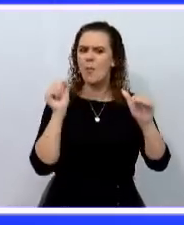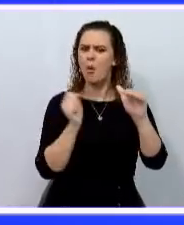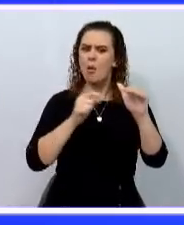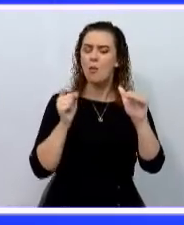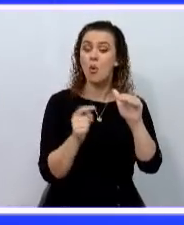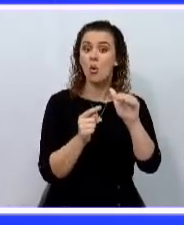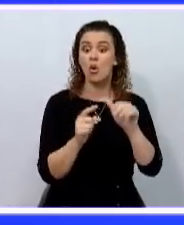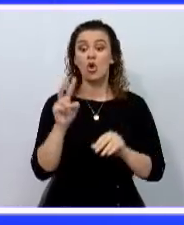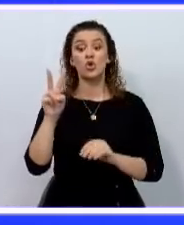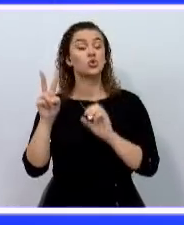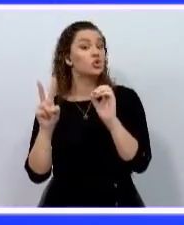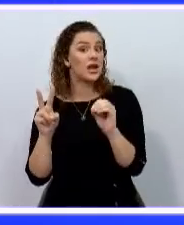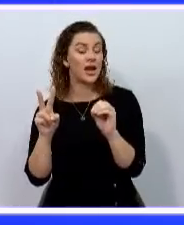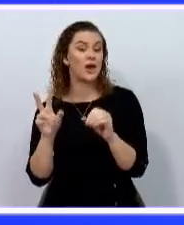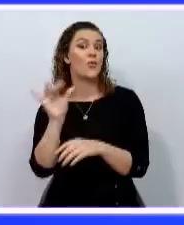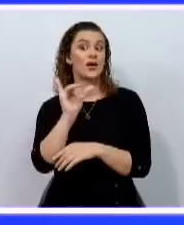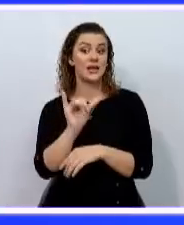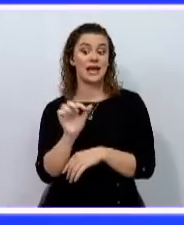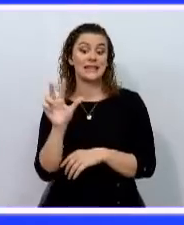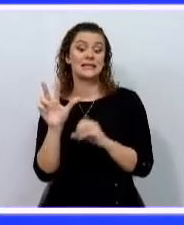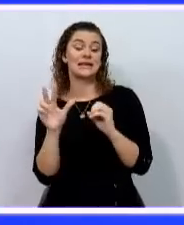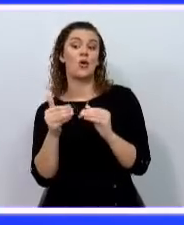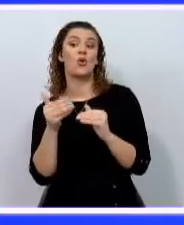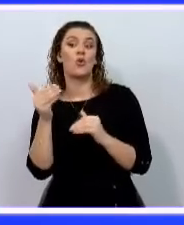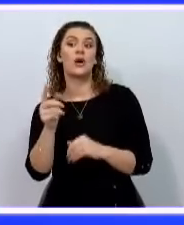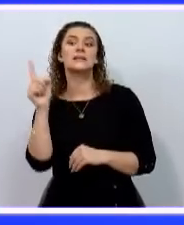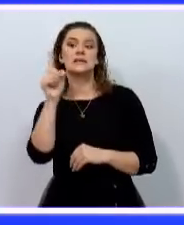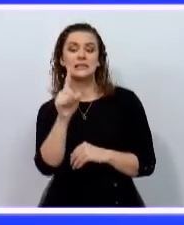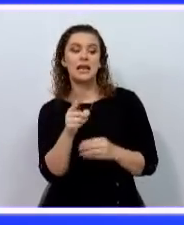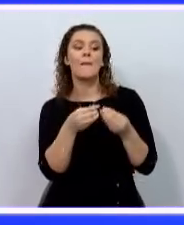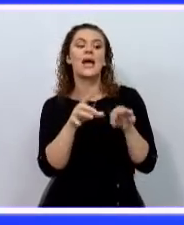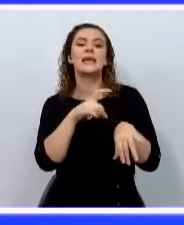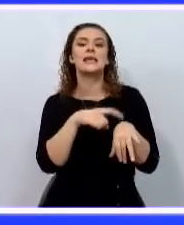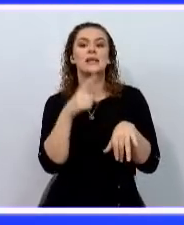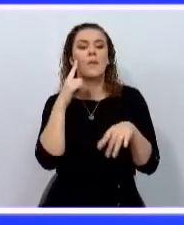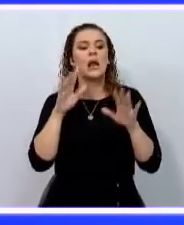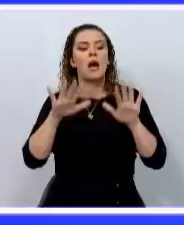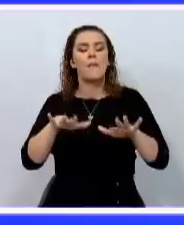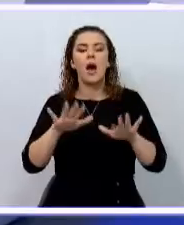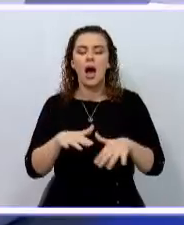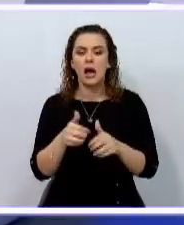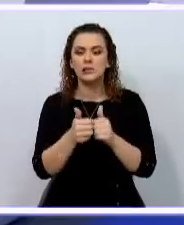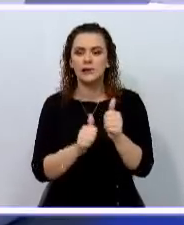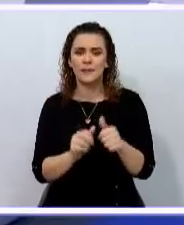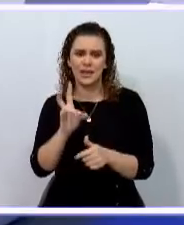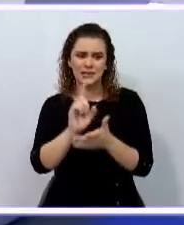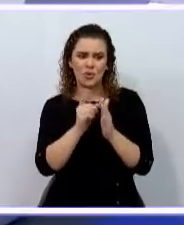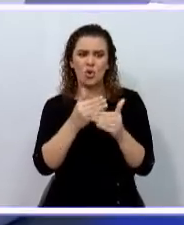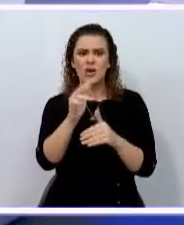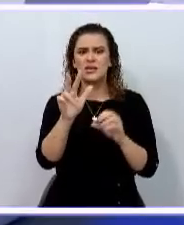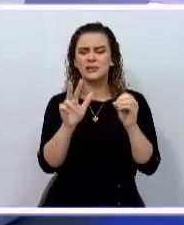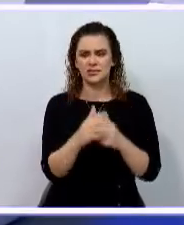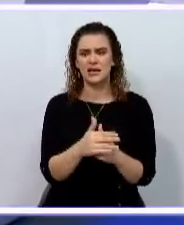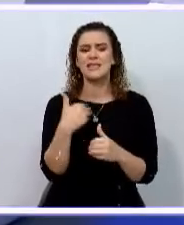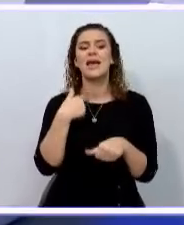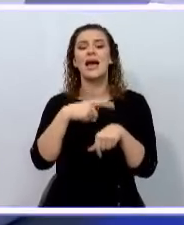el dos cero e incluso después del 30 aún perdía tiempo para bajar la revolución siete minutos después del tres a